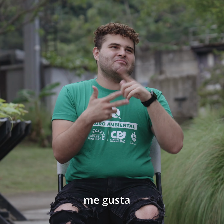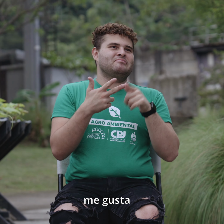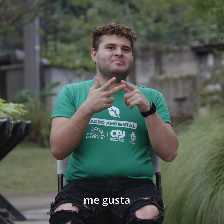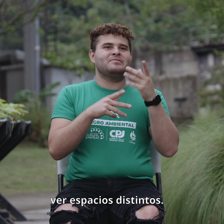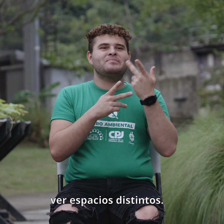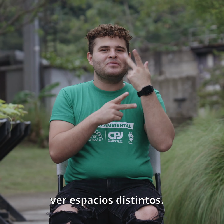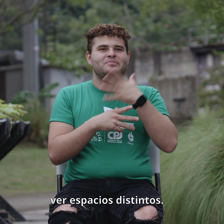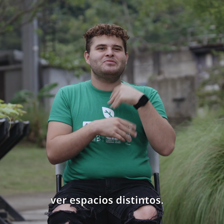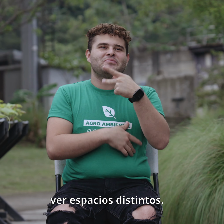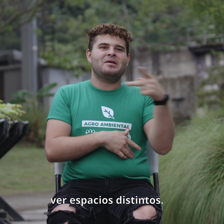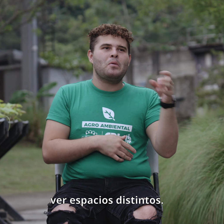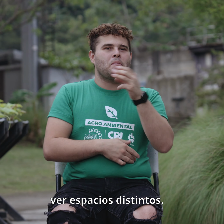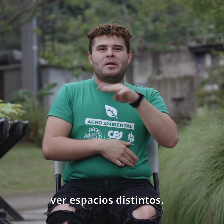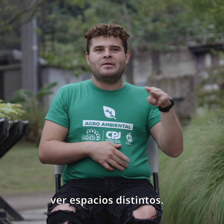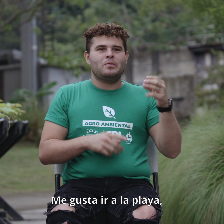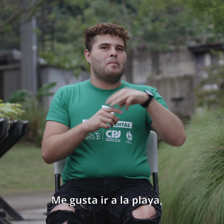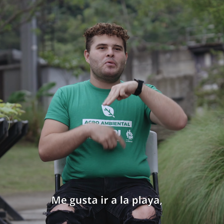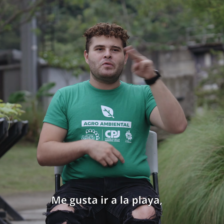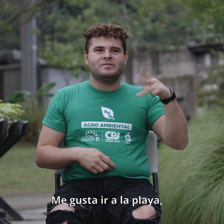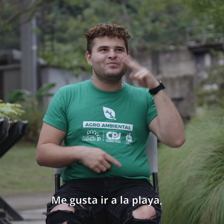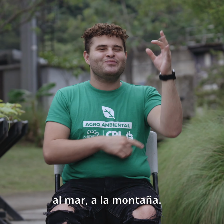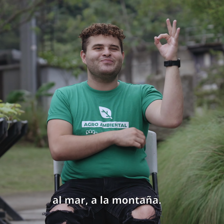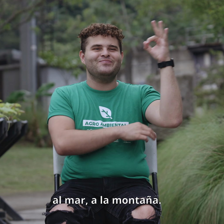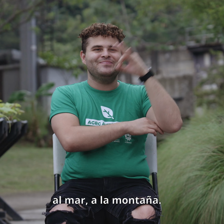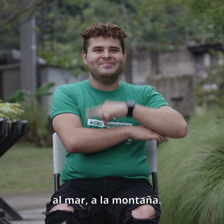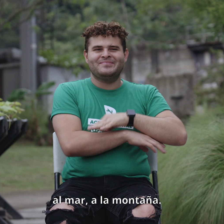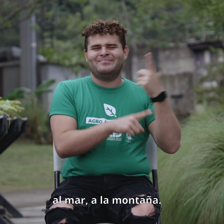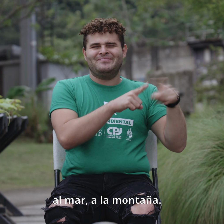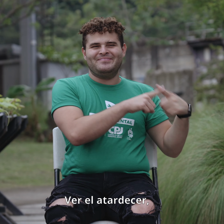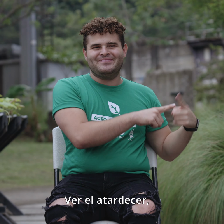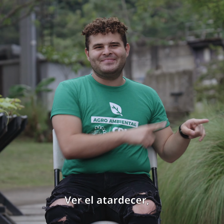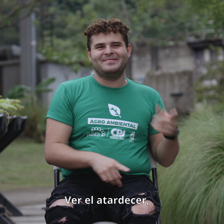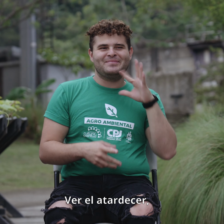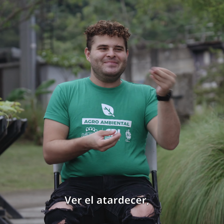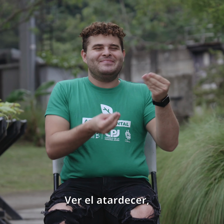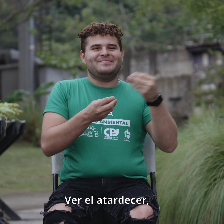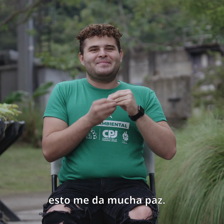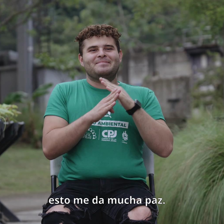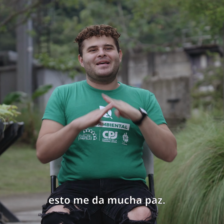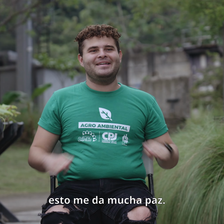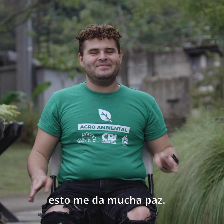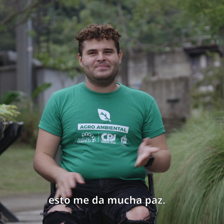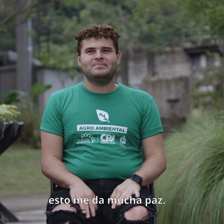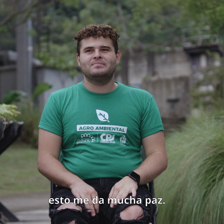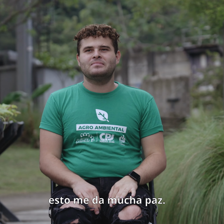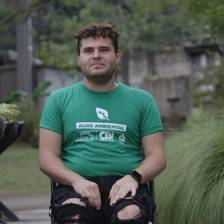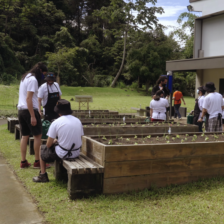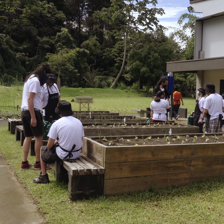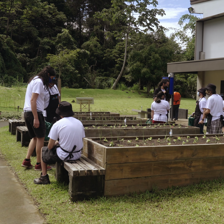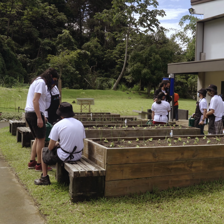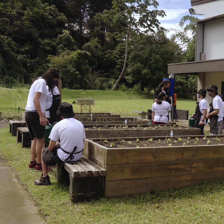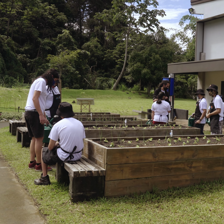me gusta ver espacios distintos, me gusta ir a la playa, al mar, a la montaña, ver el atardecer, esto me da mucha